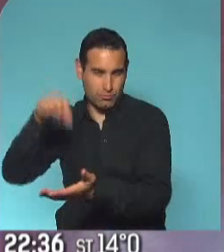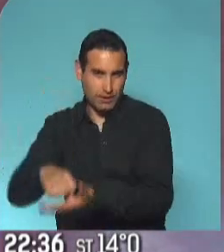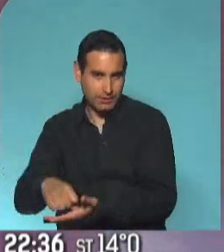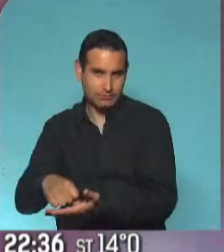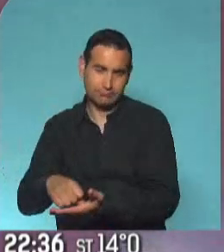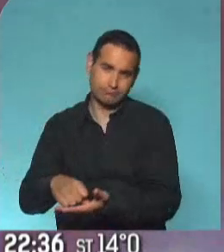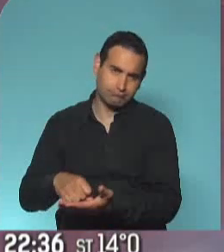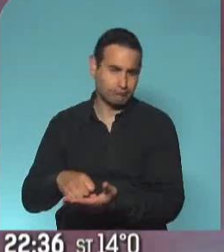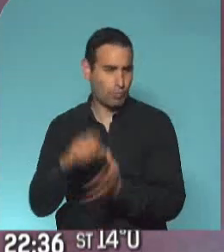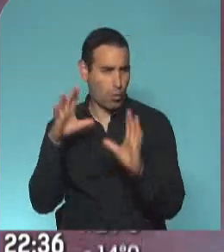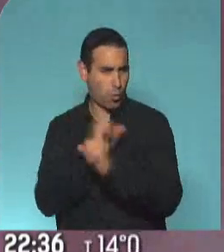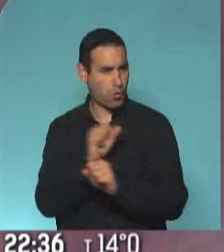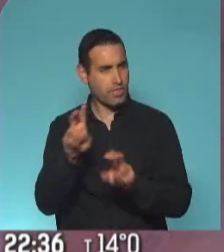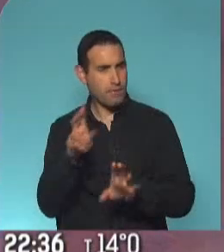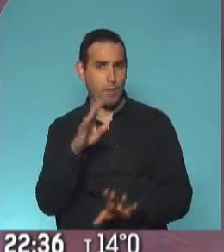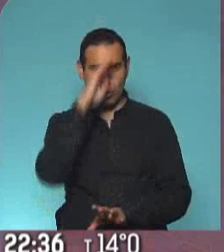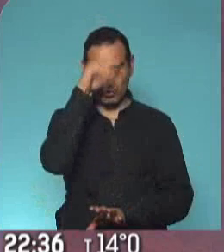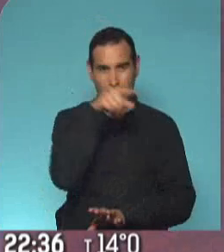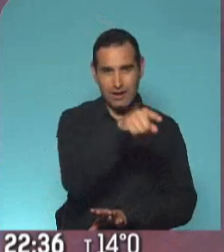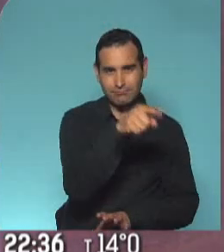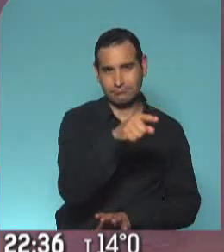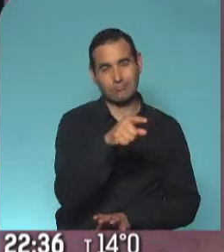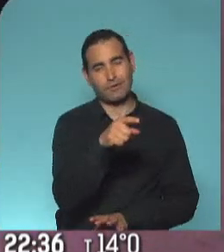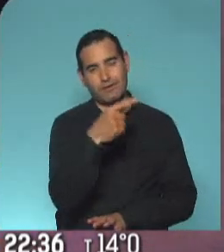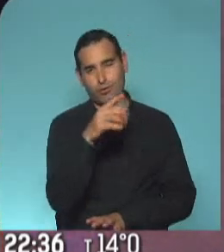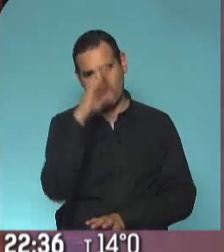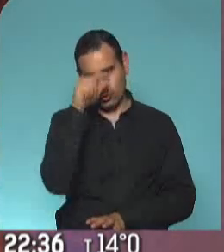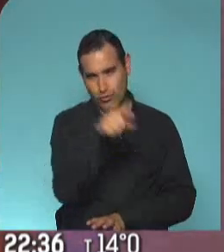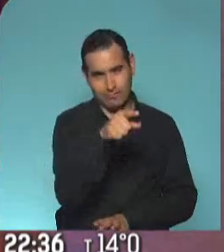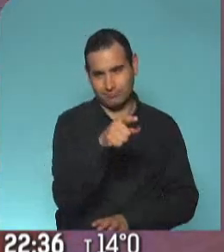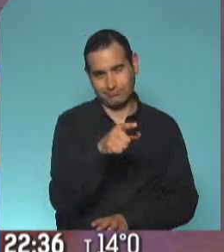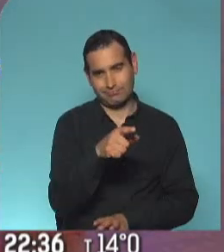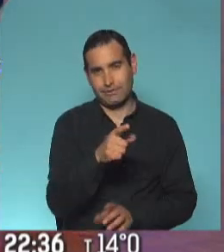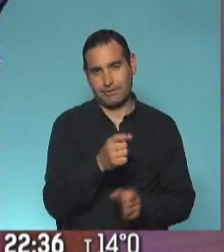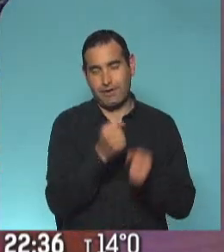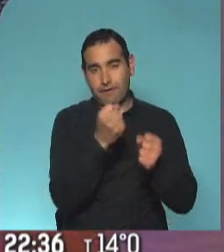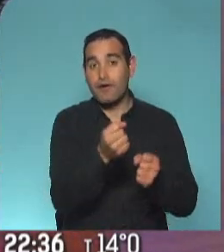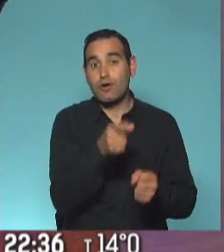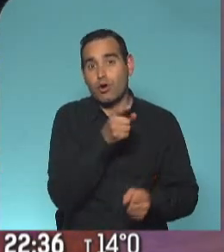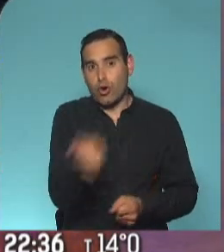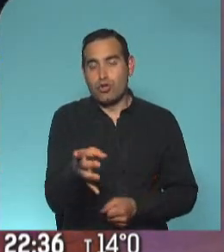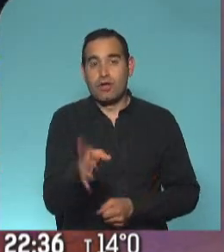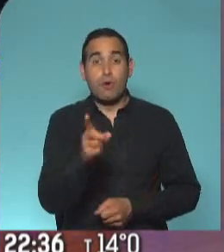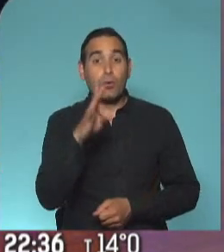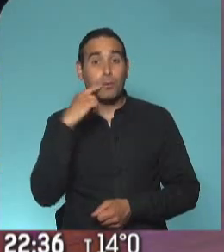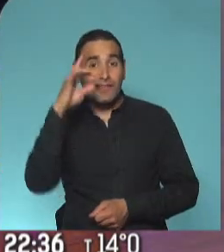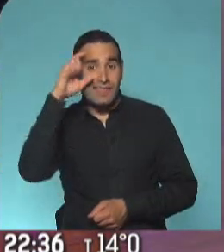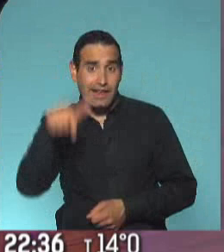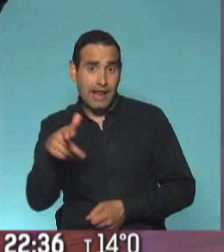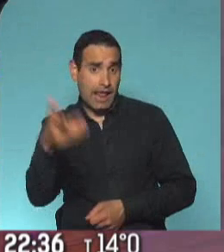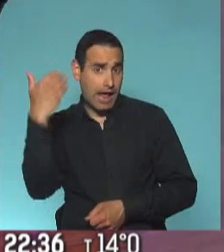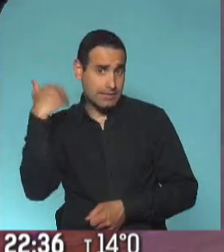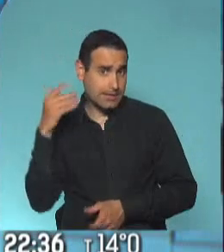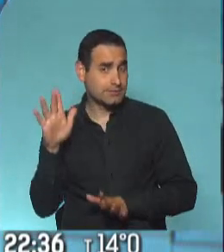muy opaco y muy oscuro, porque digo que Trump sea inescrupuloso y esté dispuesto a cualquier cosa, no quiere decir que Biden y su hijo no hayan actuado de manera